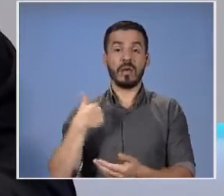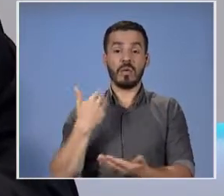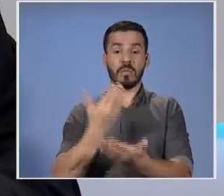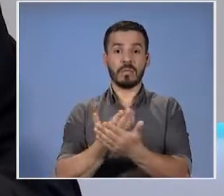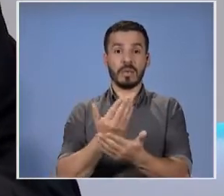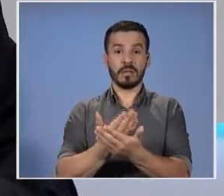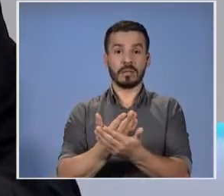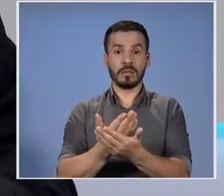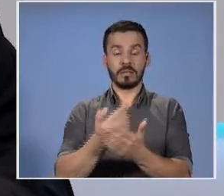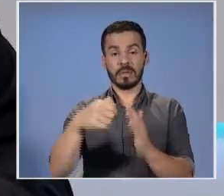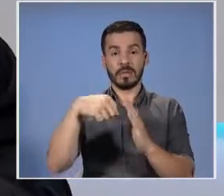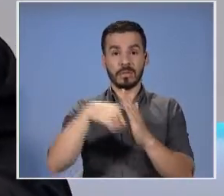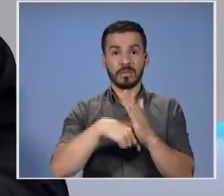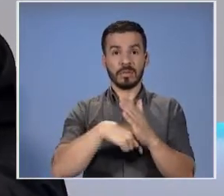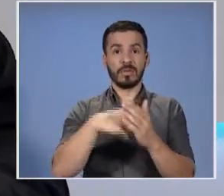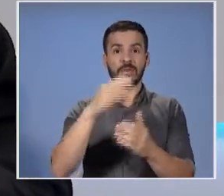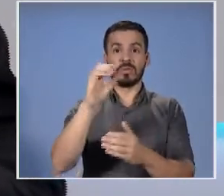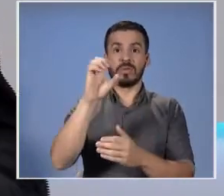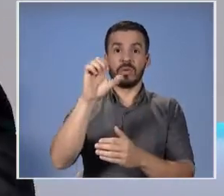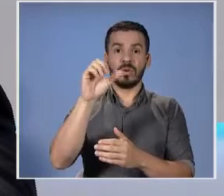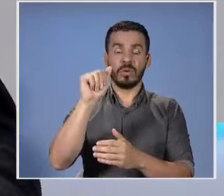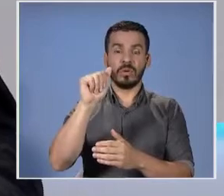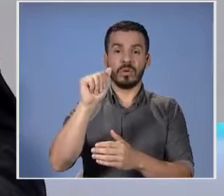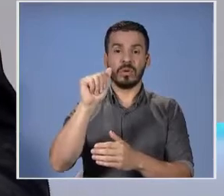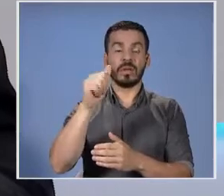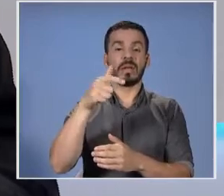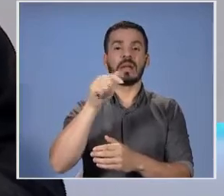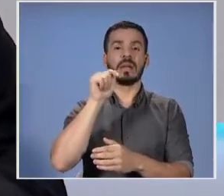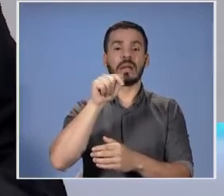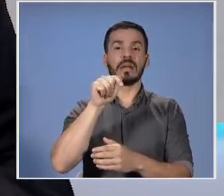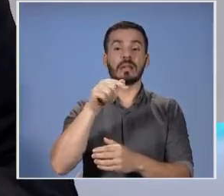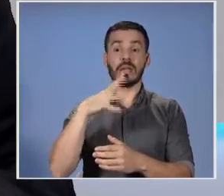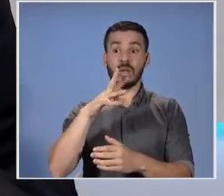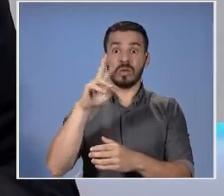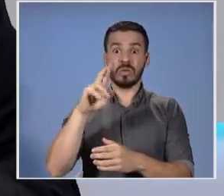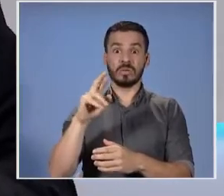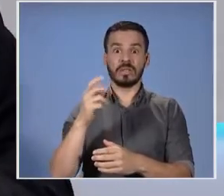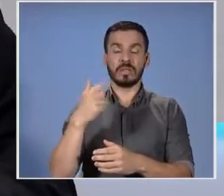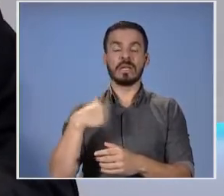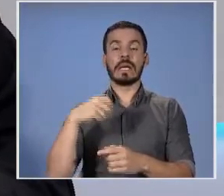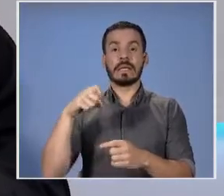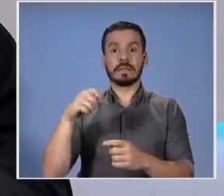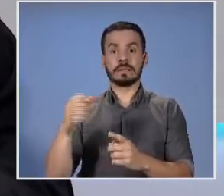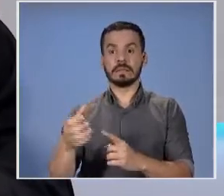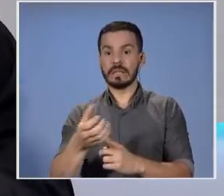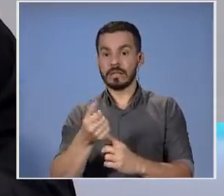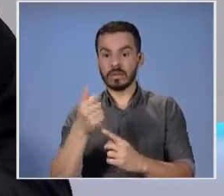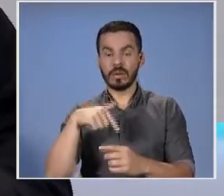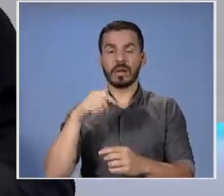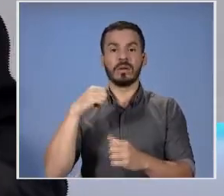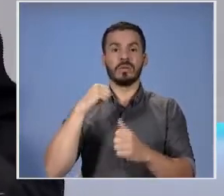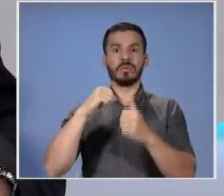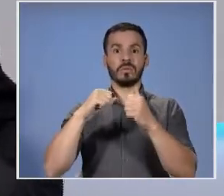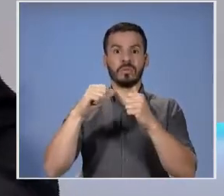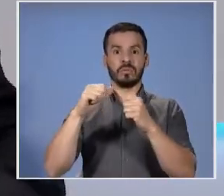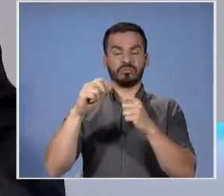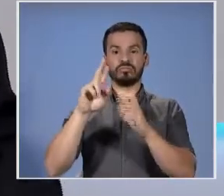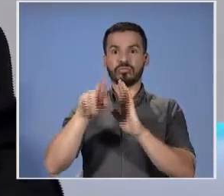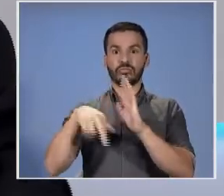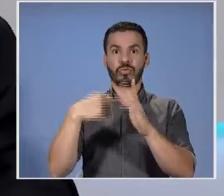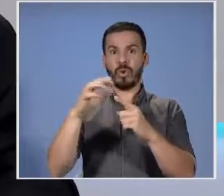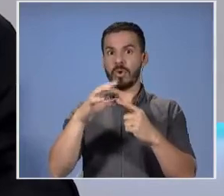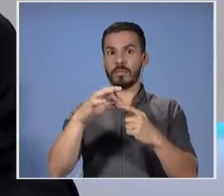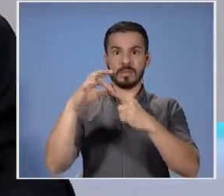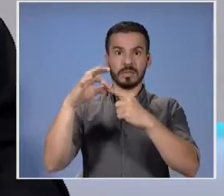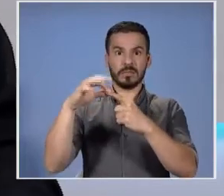planteamientos muy de fondo en el seno de la OEA, en el cual Costa Rica tiene que retomar su protagonismo. Creo que hacia los últimos